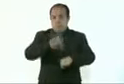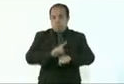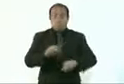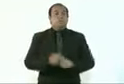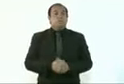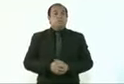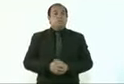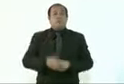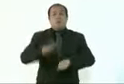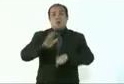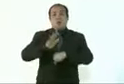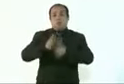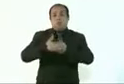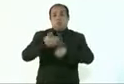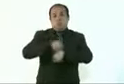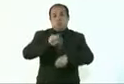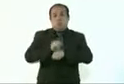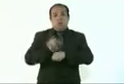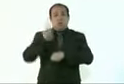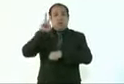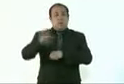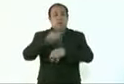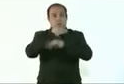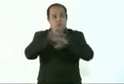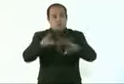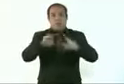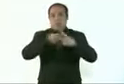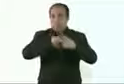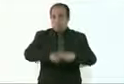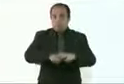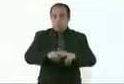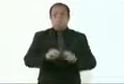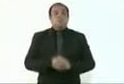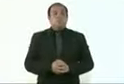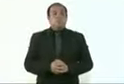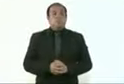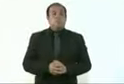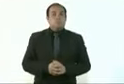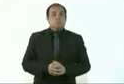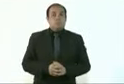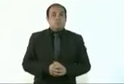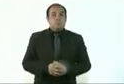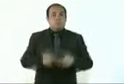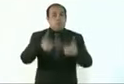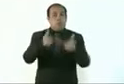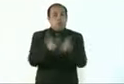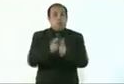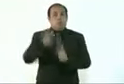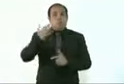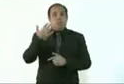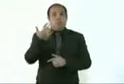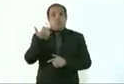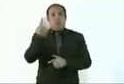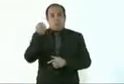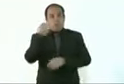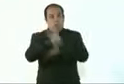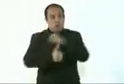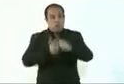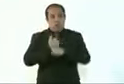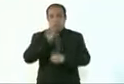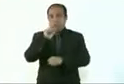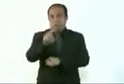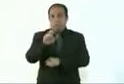para la próxima semana, el viernes se anunciaría, ya iniciaríamos con el grupo de 50-59 años